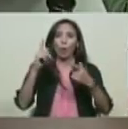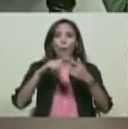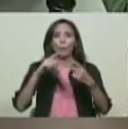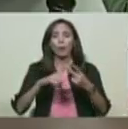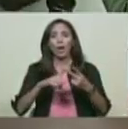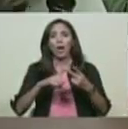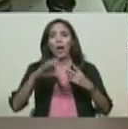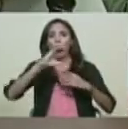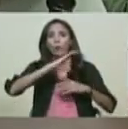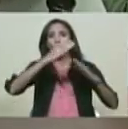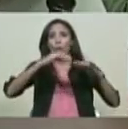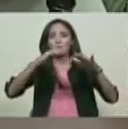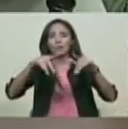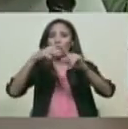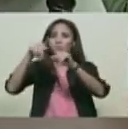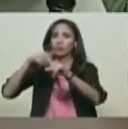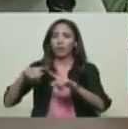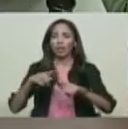Curazao y Bonaire.